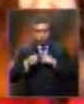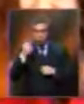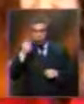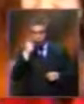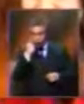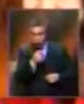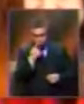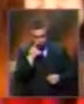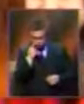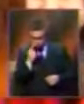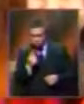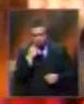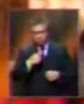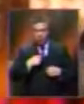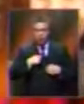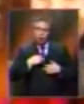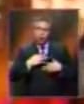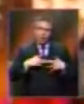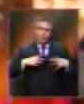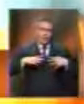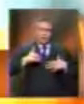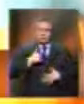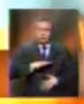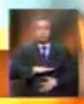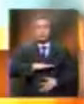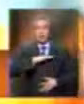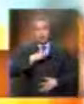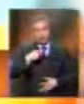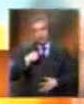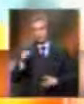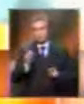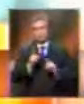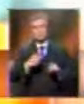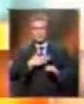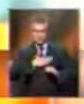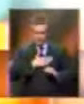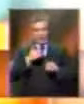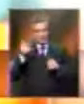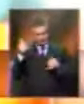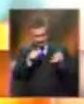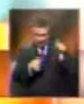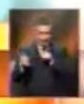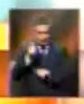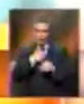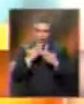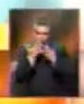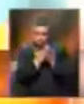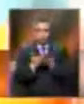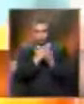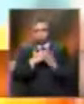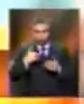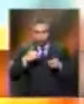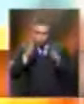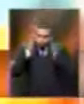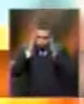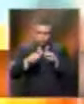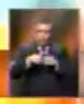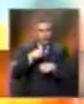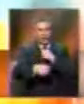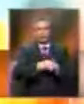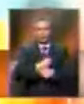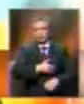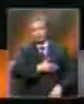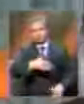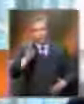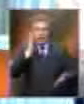con el ojo científico de verdad me llenó. Como hay realmente decir, no, la ciencia es lo mío y eso es lo que yo quiero hacer hasta un montón de años